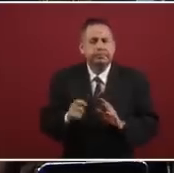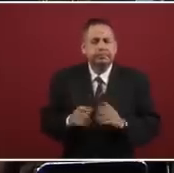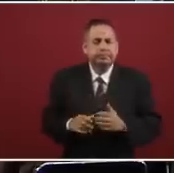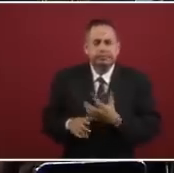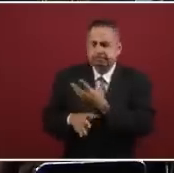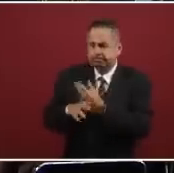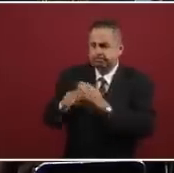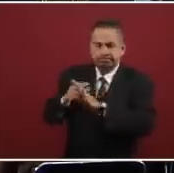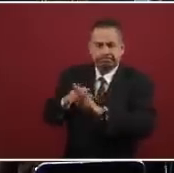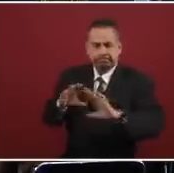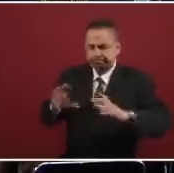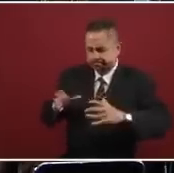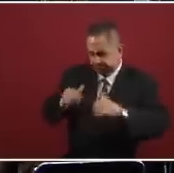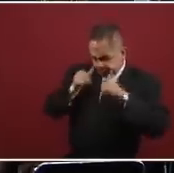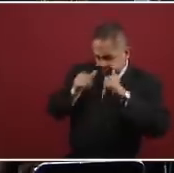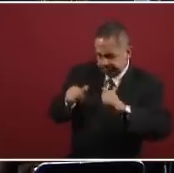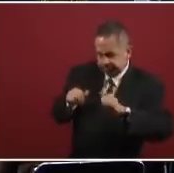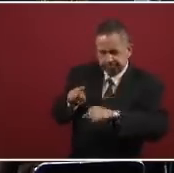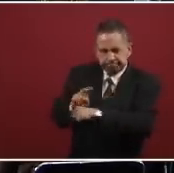aplicar